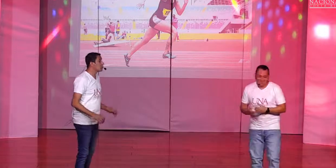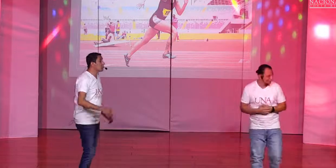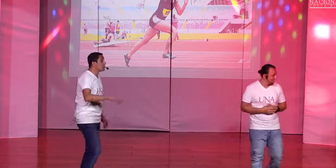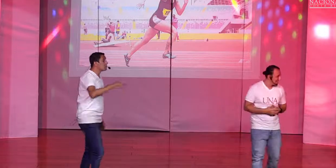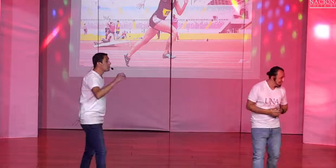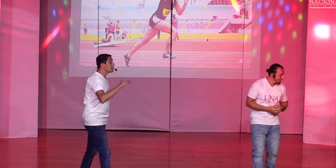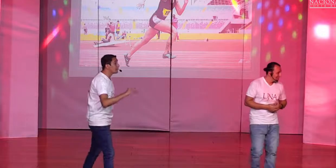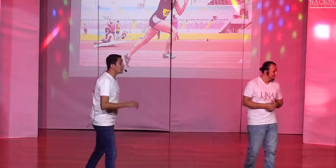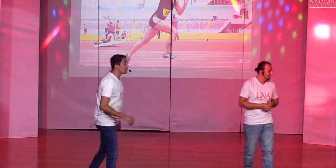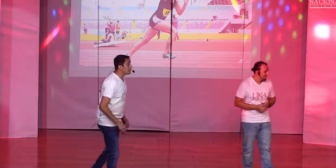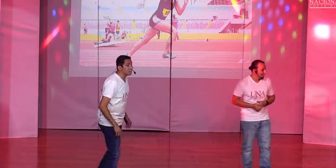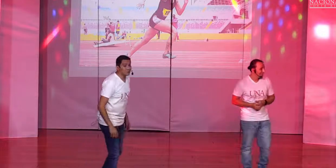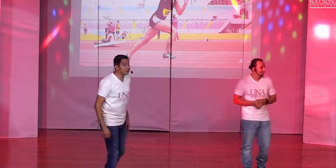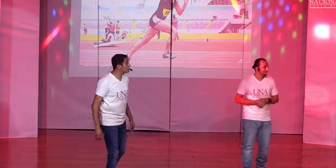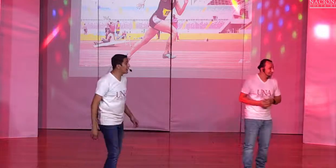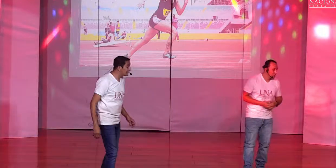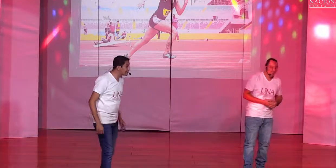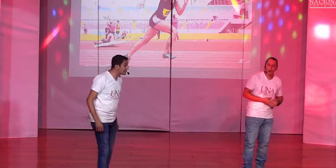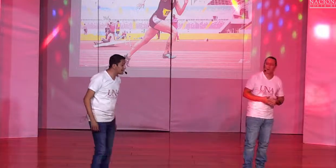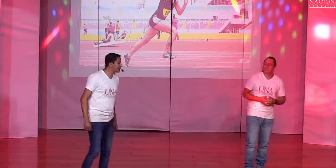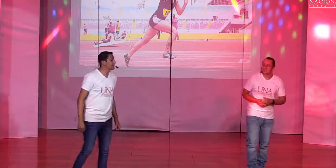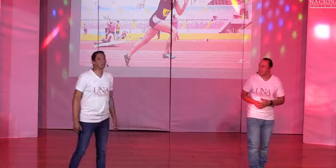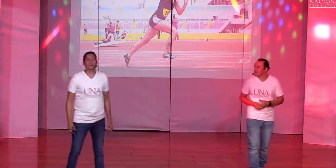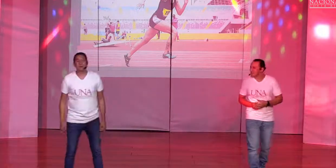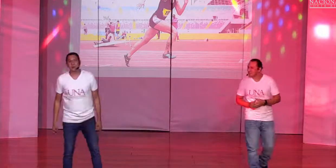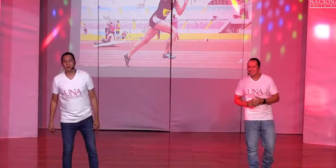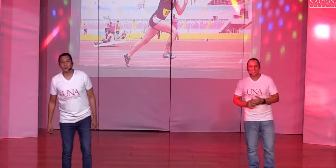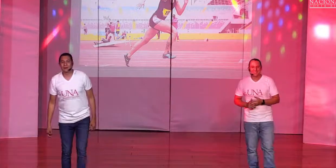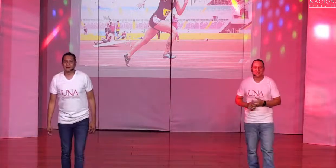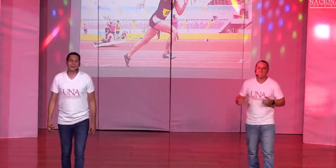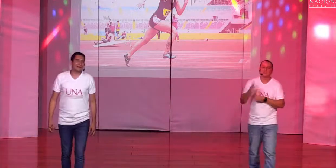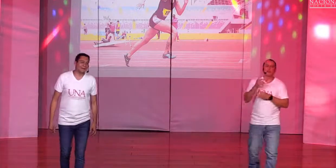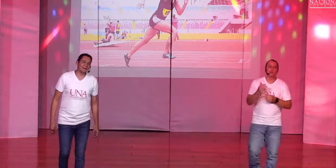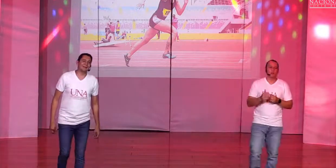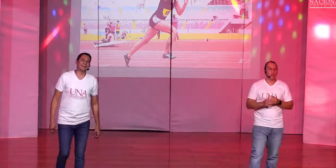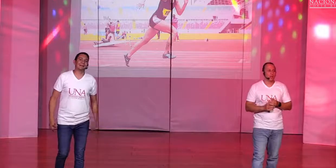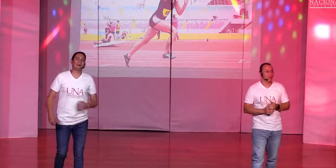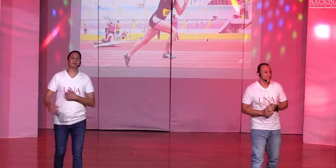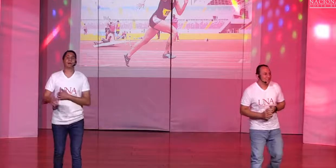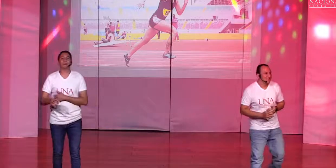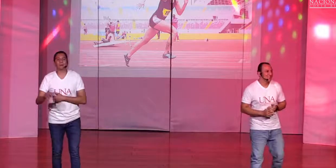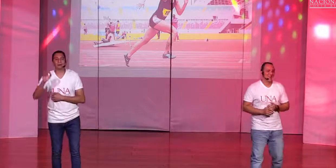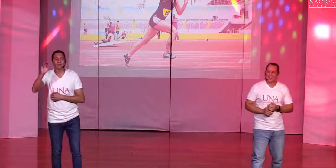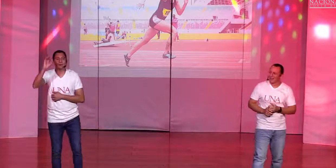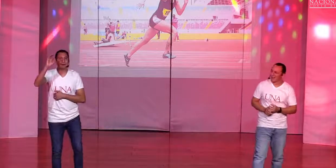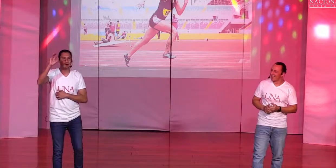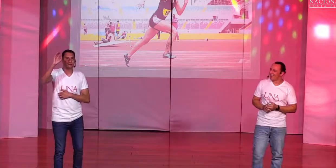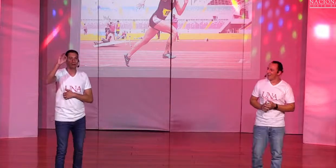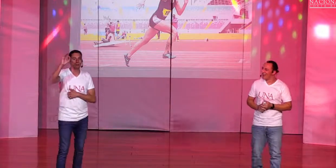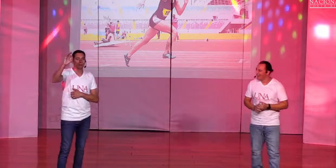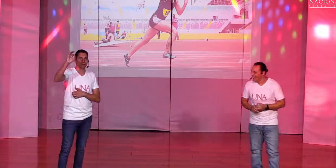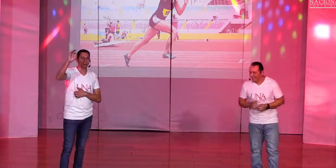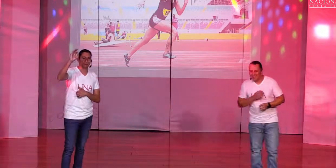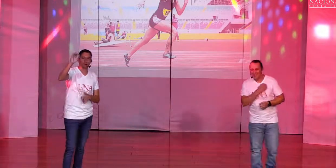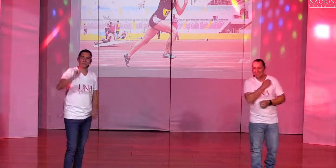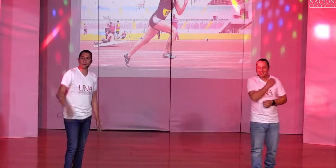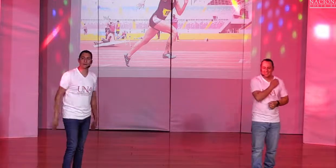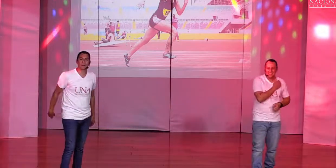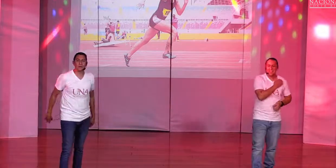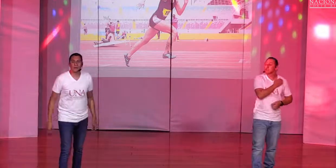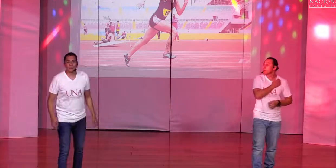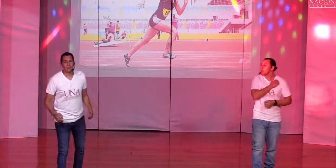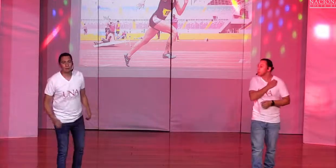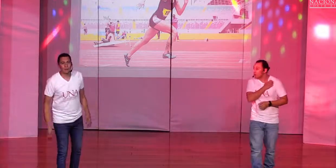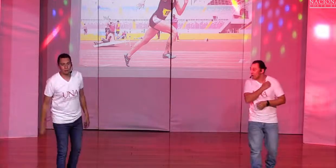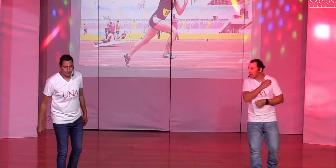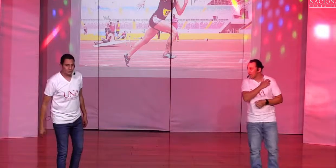participen. Dice Feuna. Mauricio Chávez. Mauricio. Mauricio. Sigue estudiando un poquito más. Vamos a ver, Mauricio, esa no. Vamos, vamos, esa no.